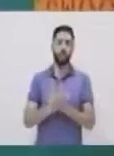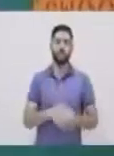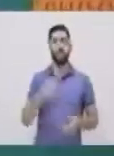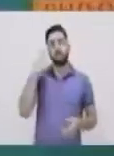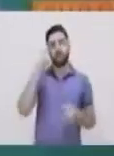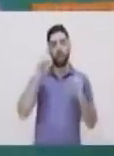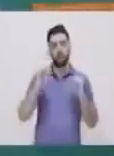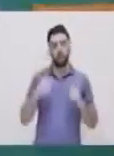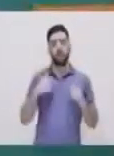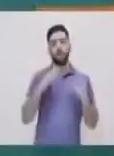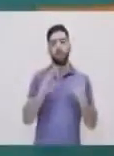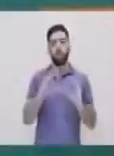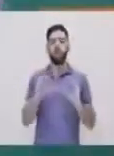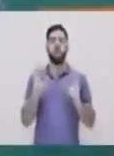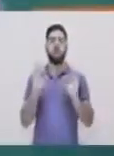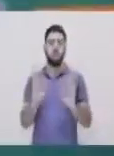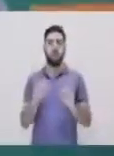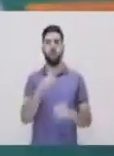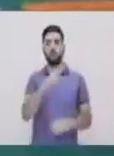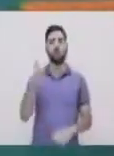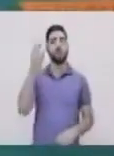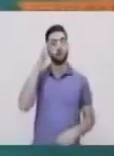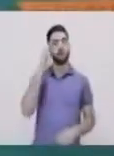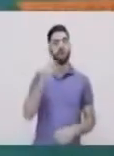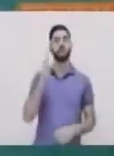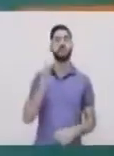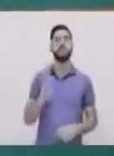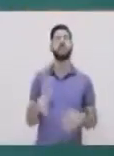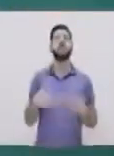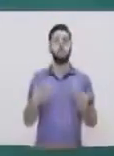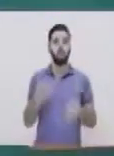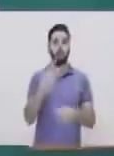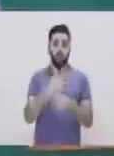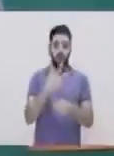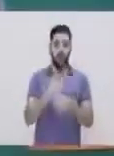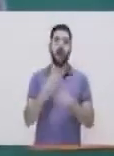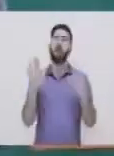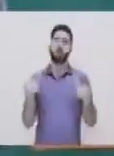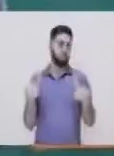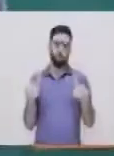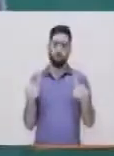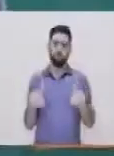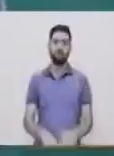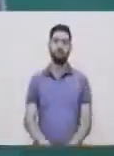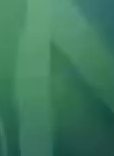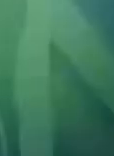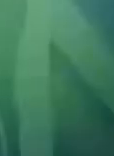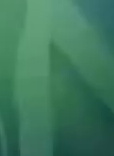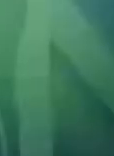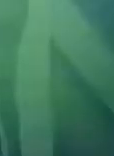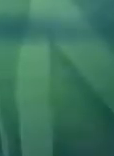gel antibacterial para poder estar saludable. Y recuerda siempre, Guatemala no se detiene.